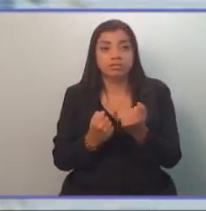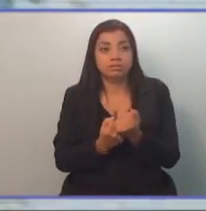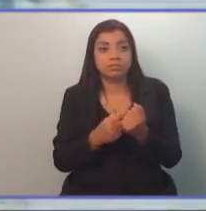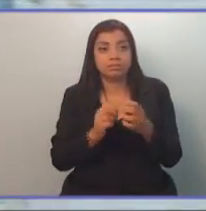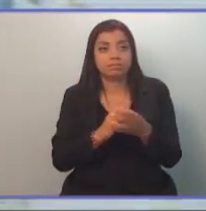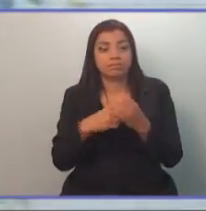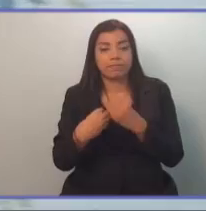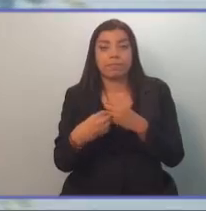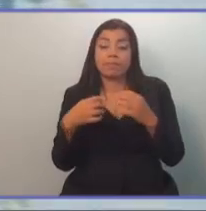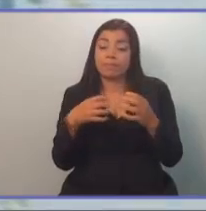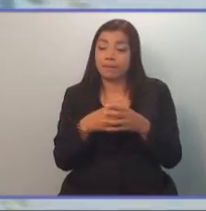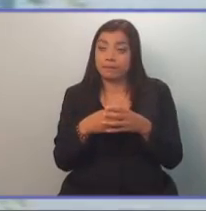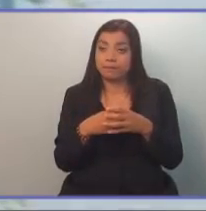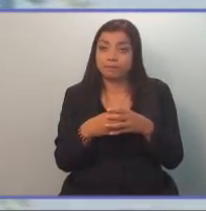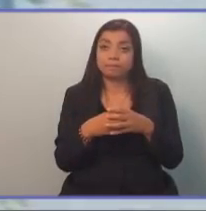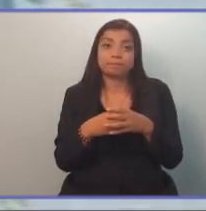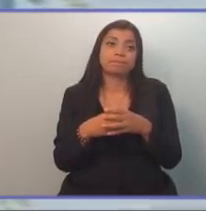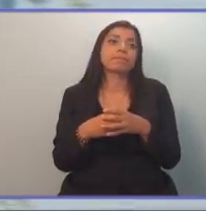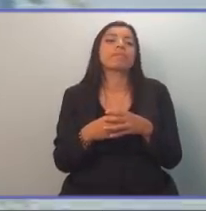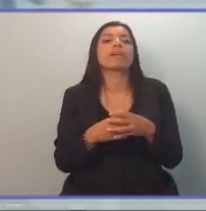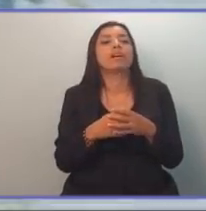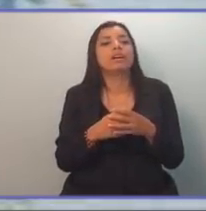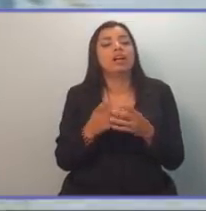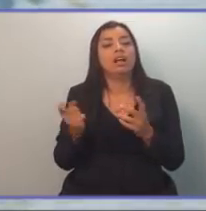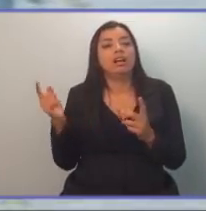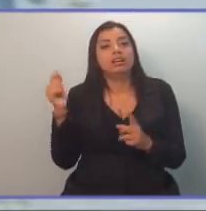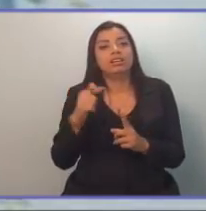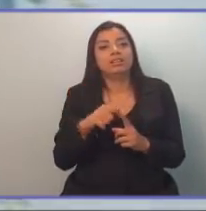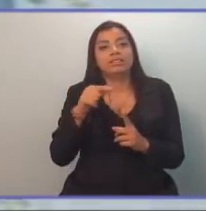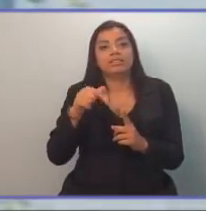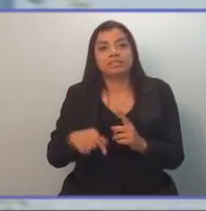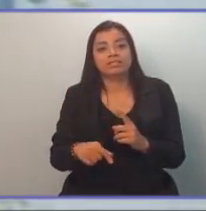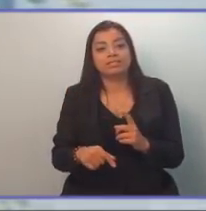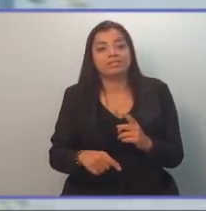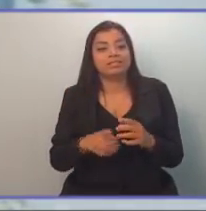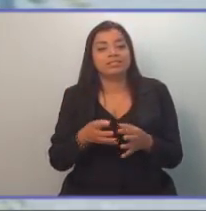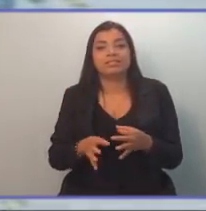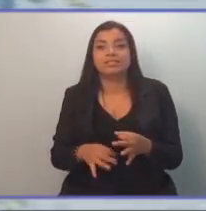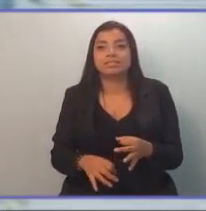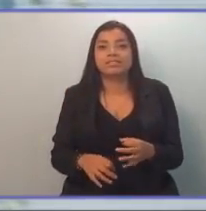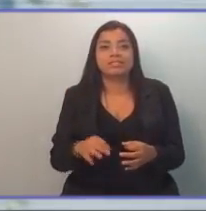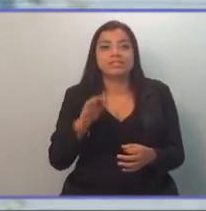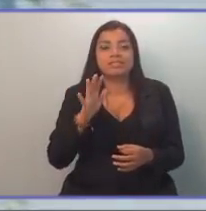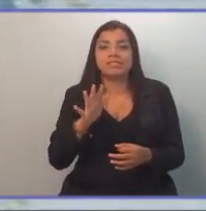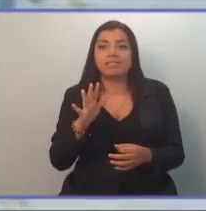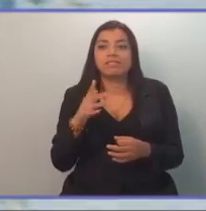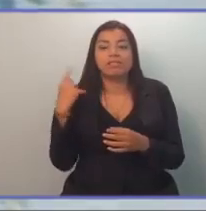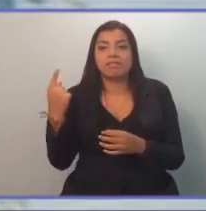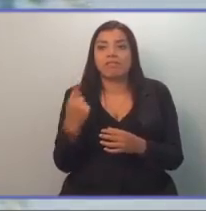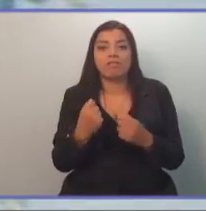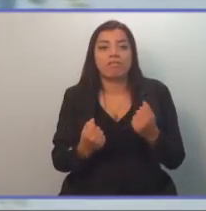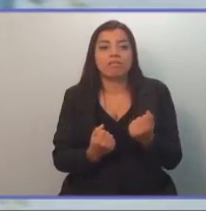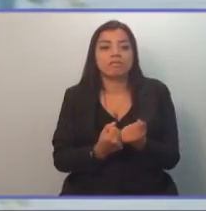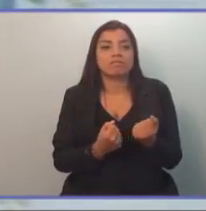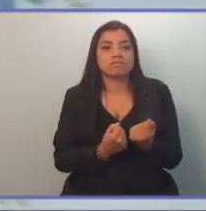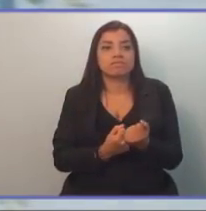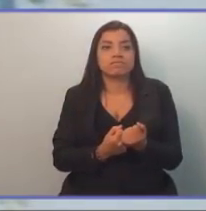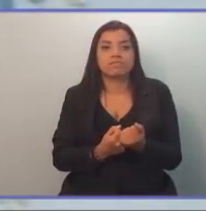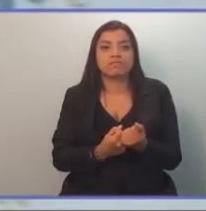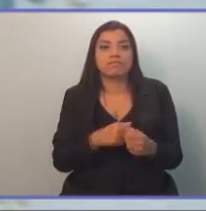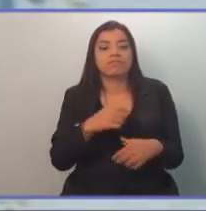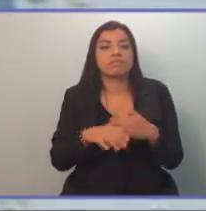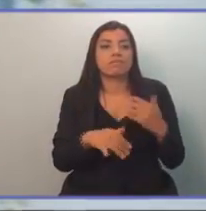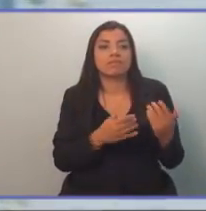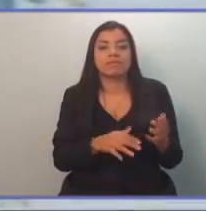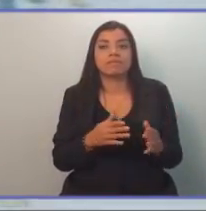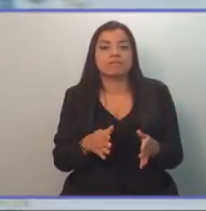sección. A estas alturas se ha dotado de más personal, de 5 colaboradores y de 6